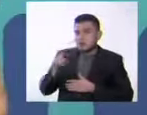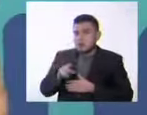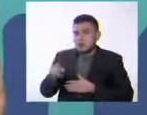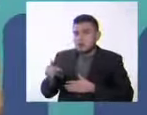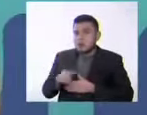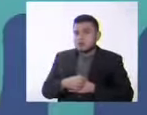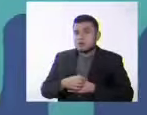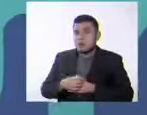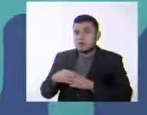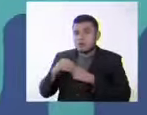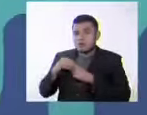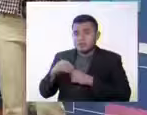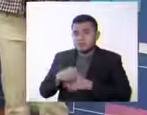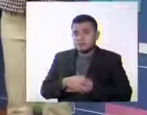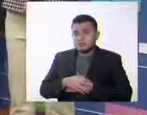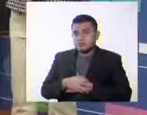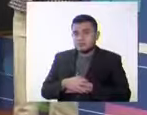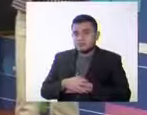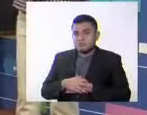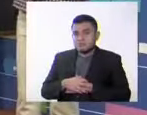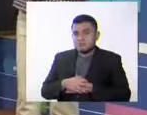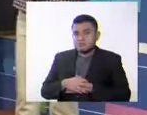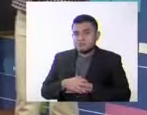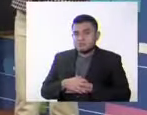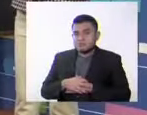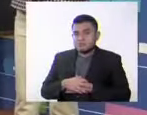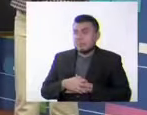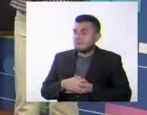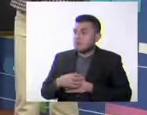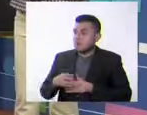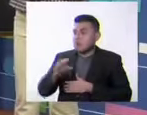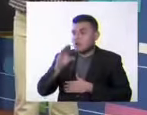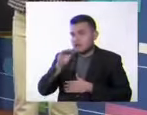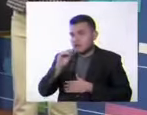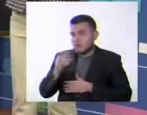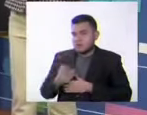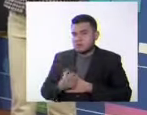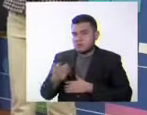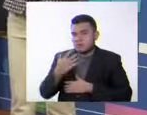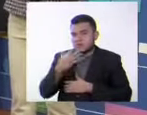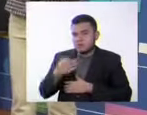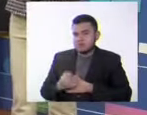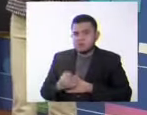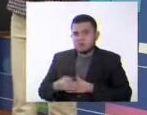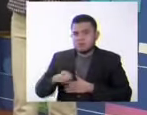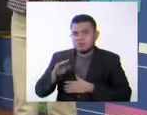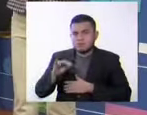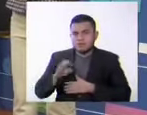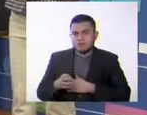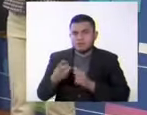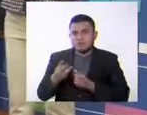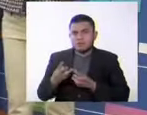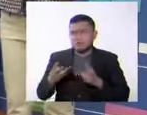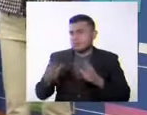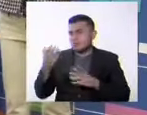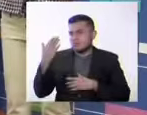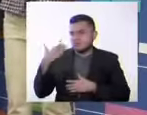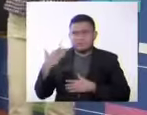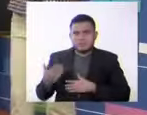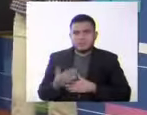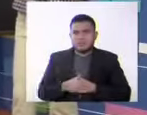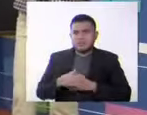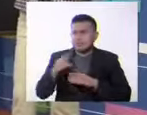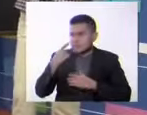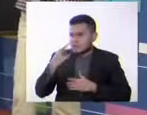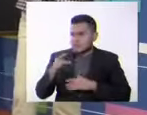súper especial. La mayoría de las cosas de las que hemos hablado son bienes materiales, es decir, bienes